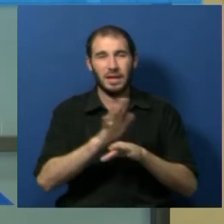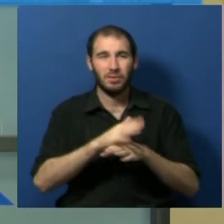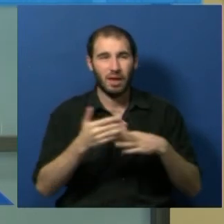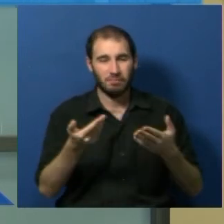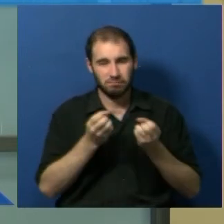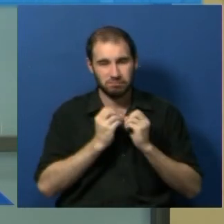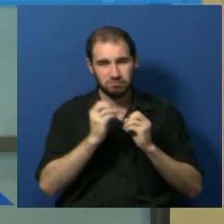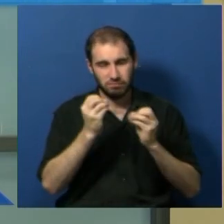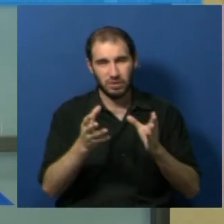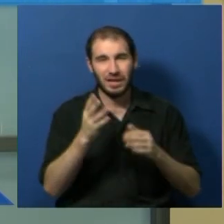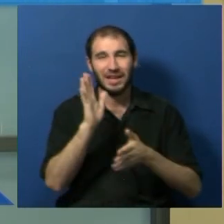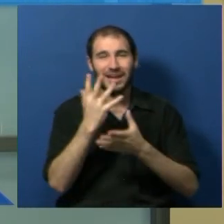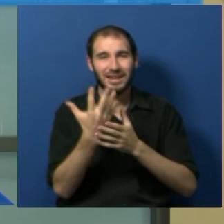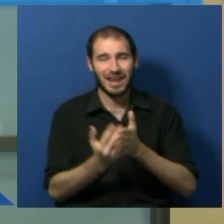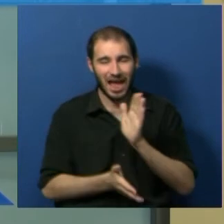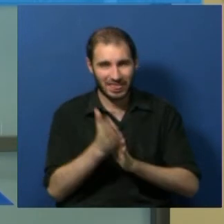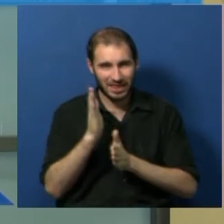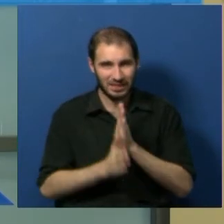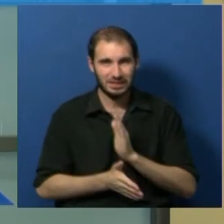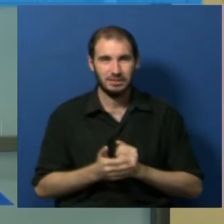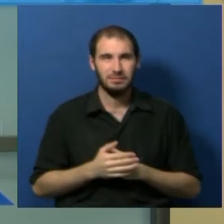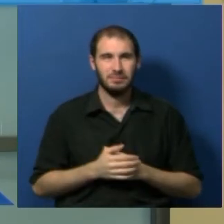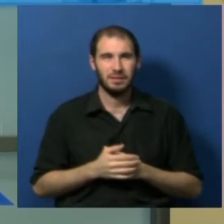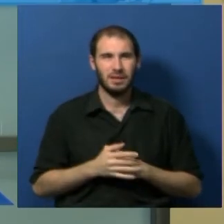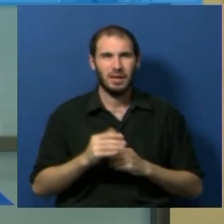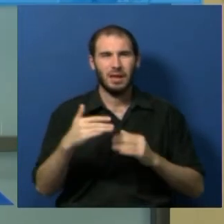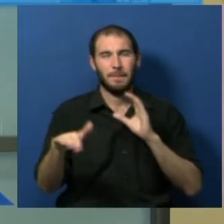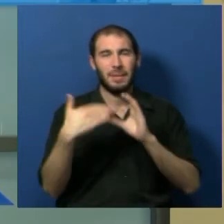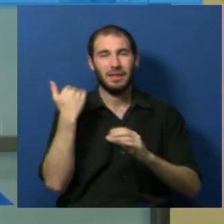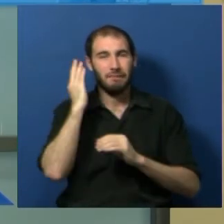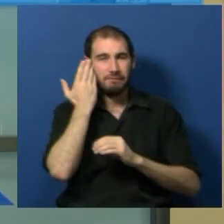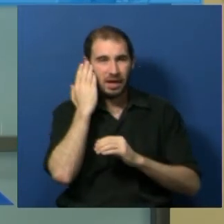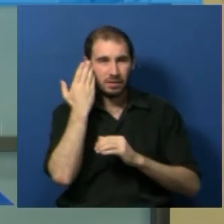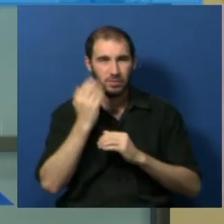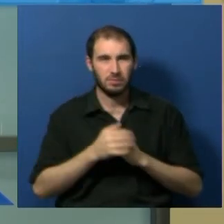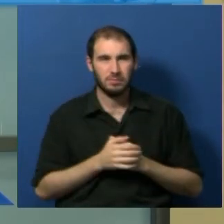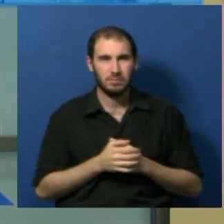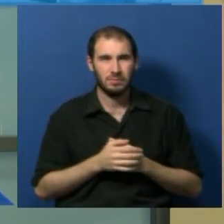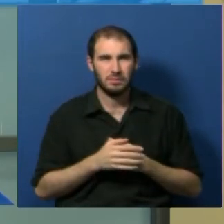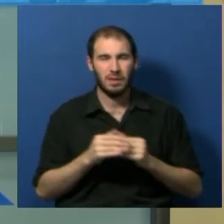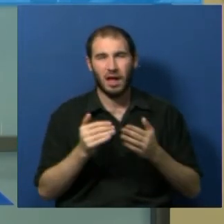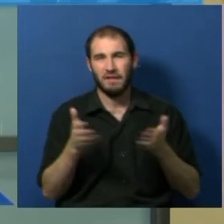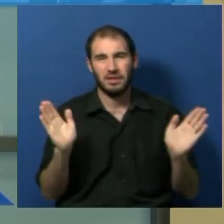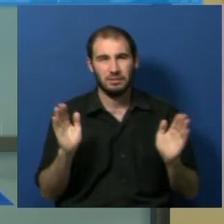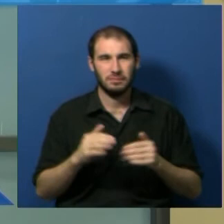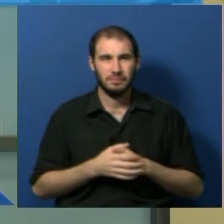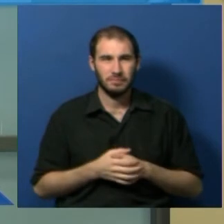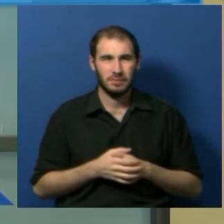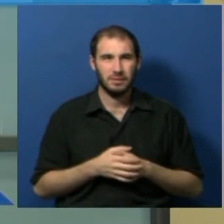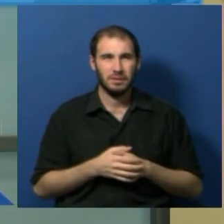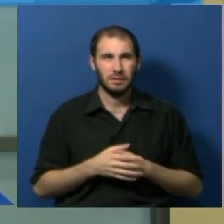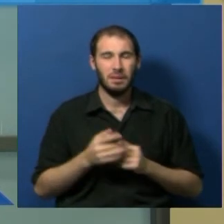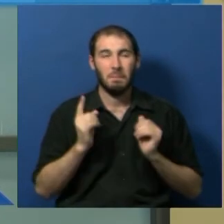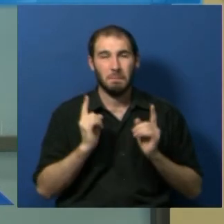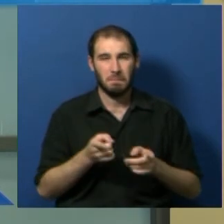disponible de manera gratuita. Pueden escribirme a mi Facebook, que es abierto, y como ya lo están